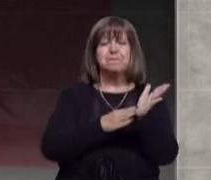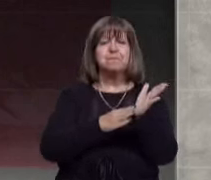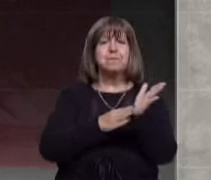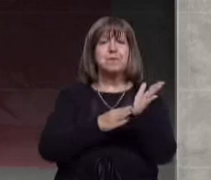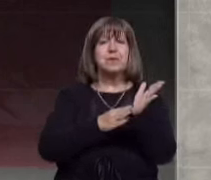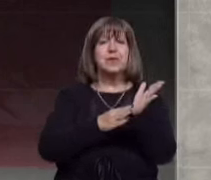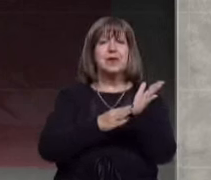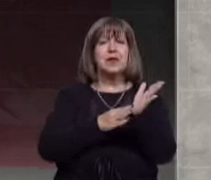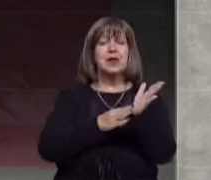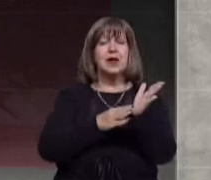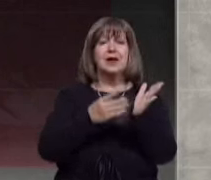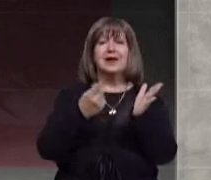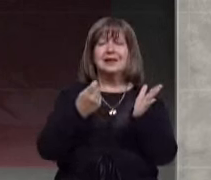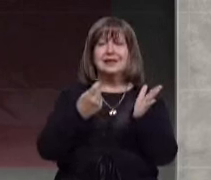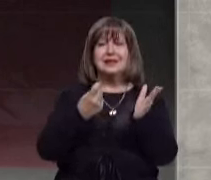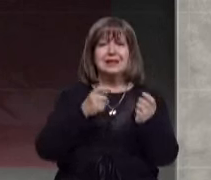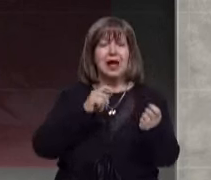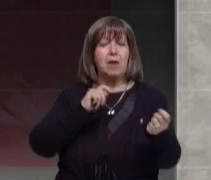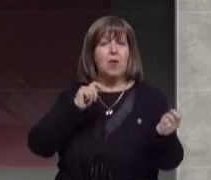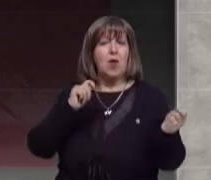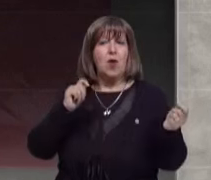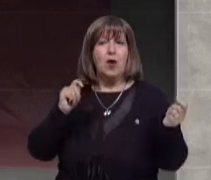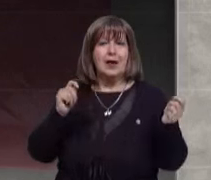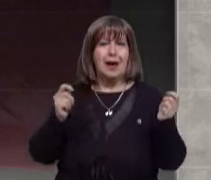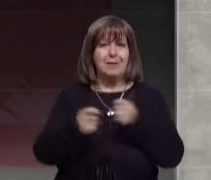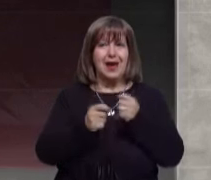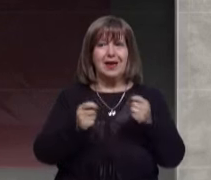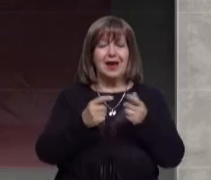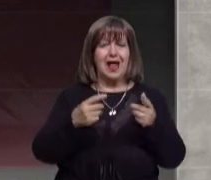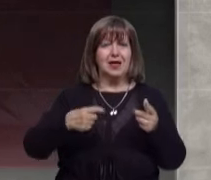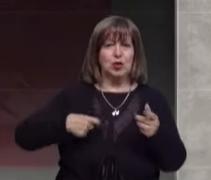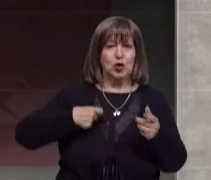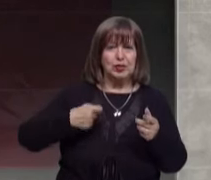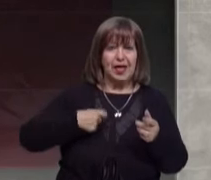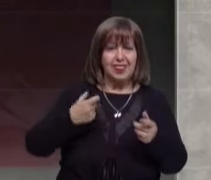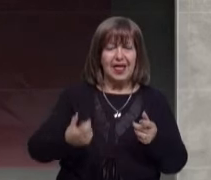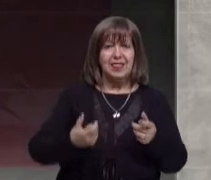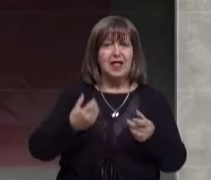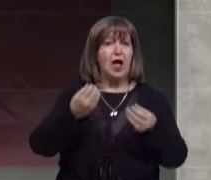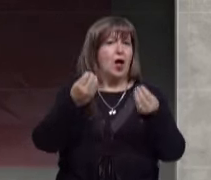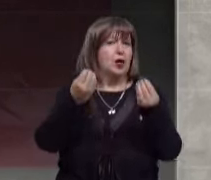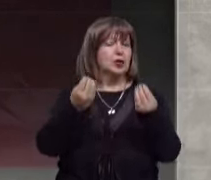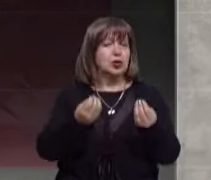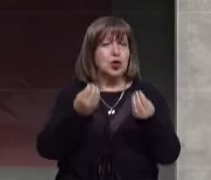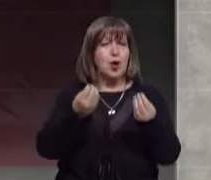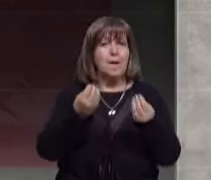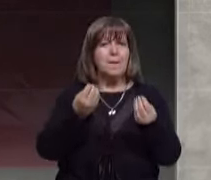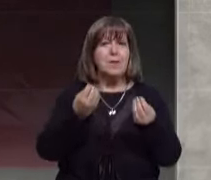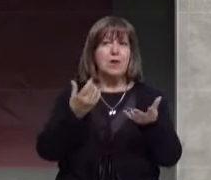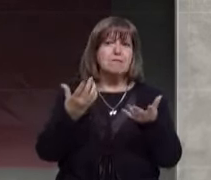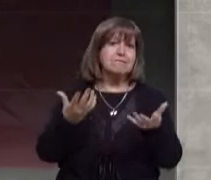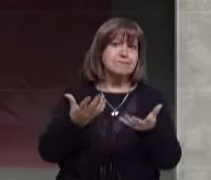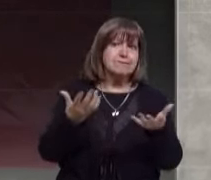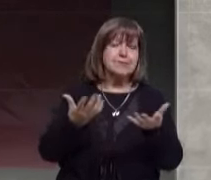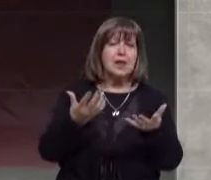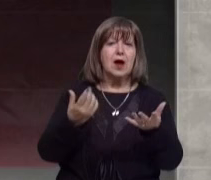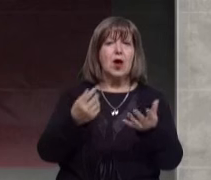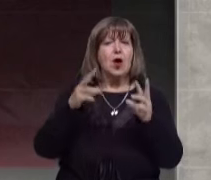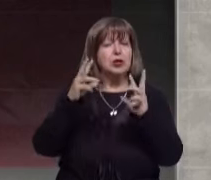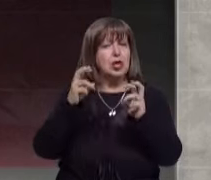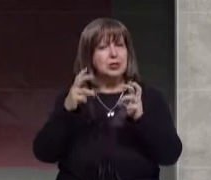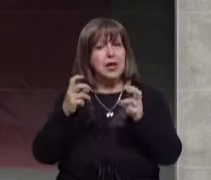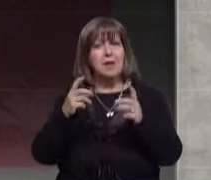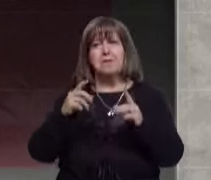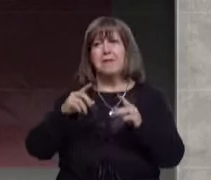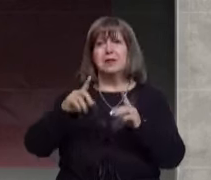una necesidad de un cambio de conciencia social. El tema del alcohol al volante y subyace otro más, además, el de otro tipo